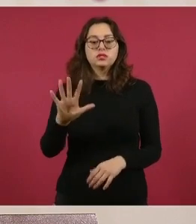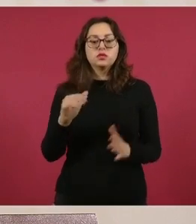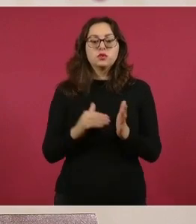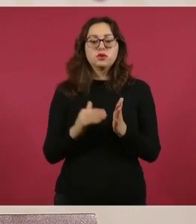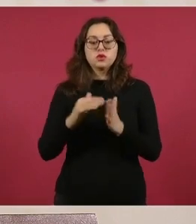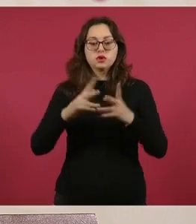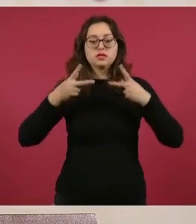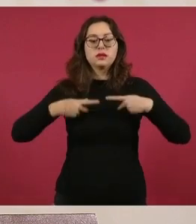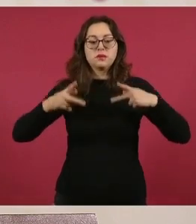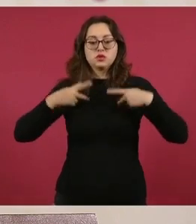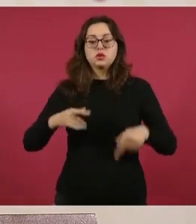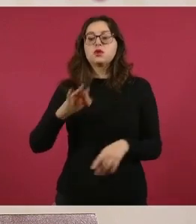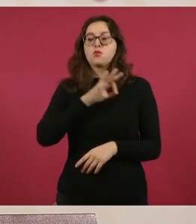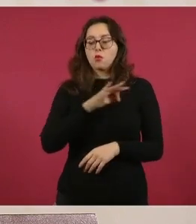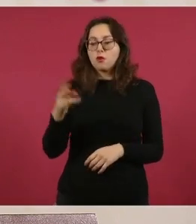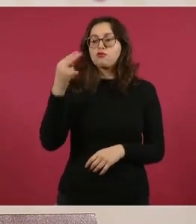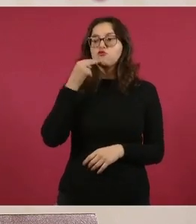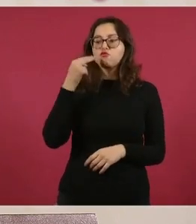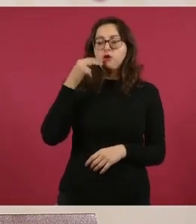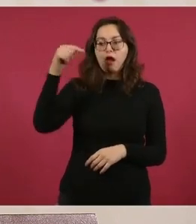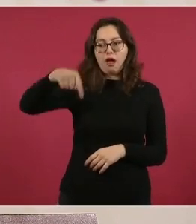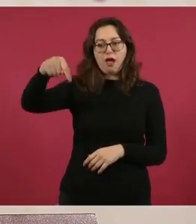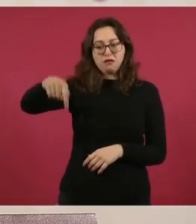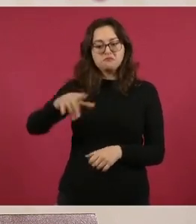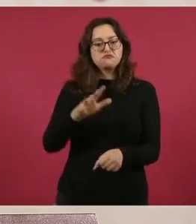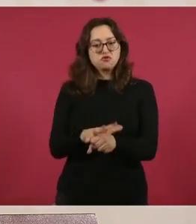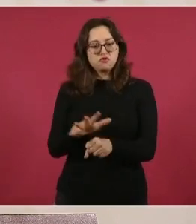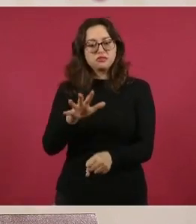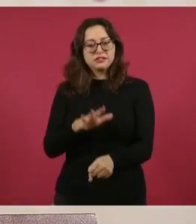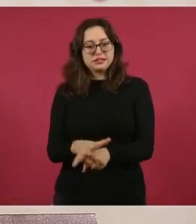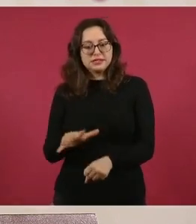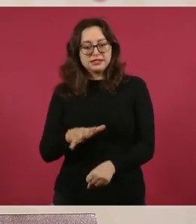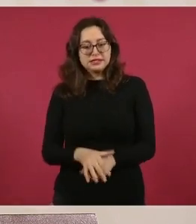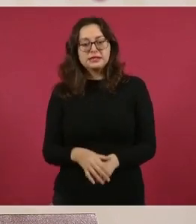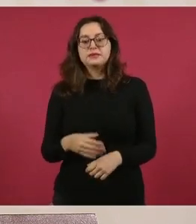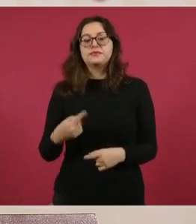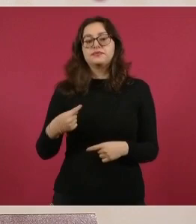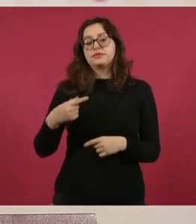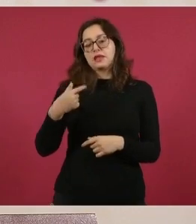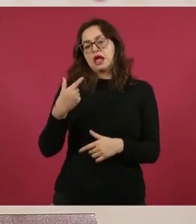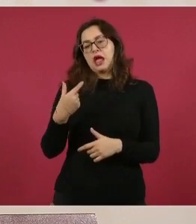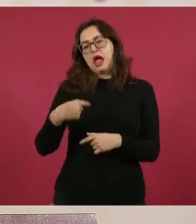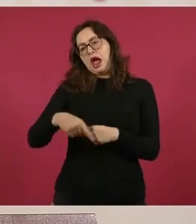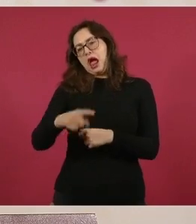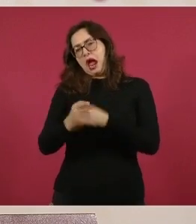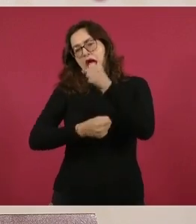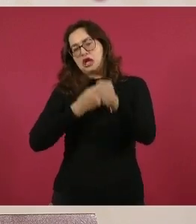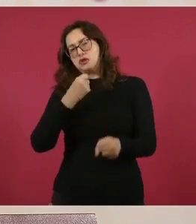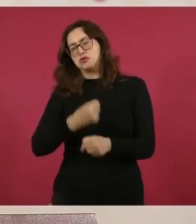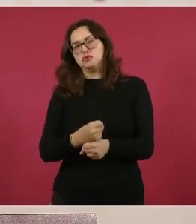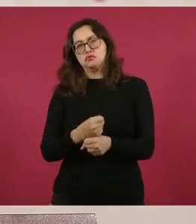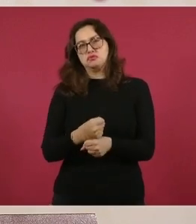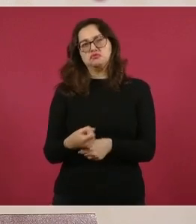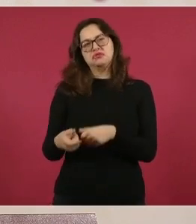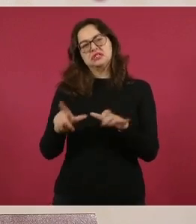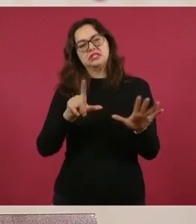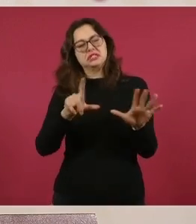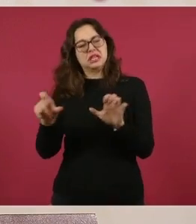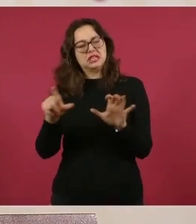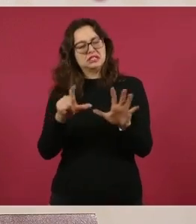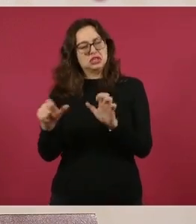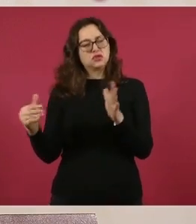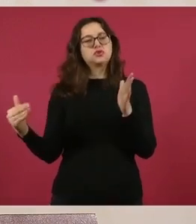vieron. Este año se contempla un flujo de pasajeros que ronde los 700 mil pasajeros e